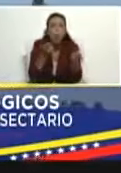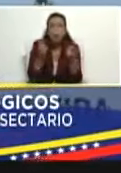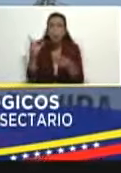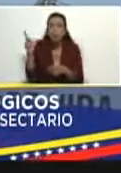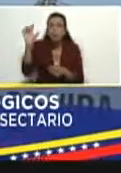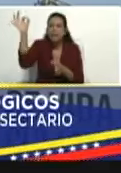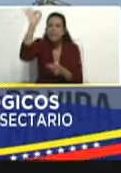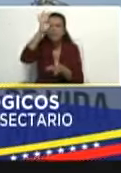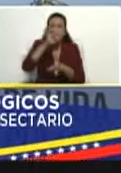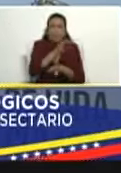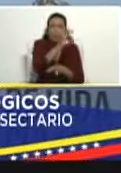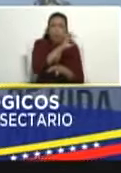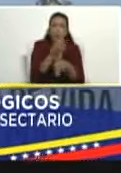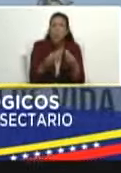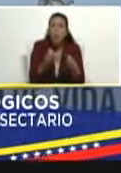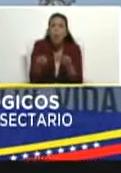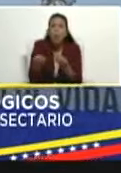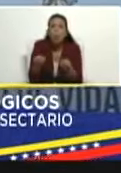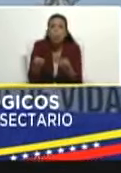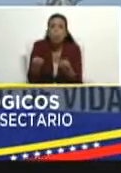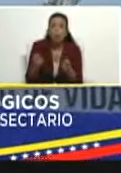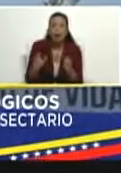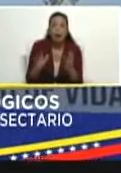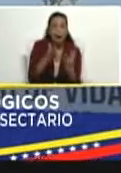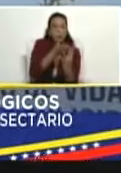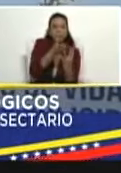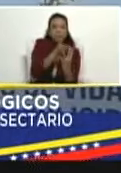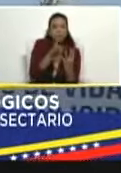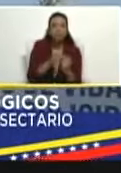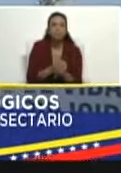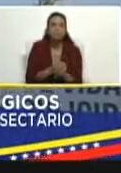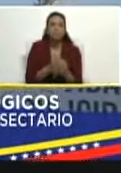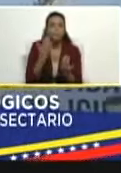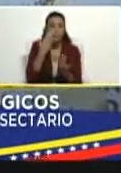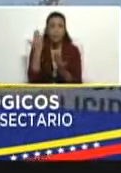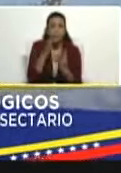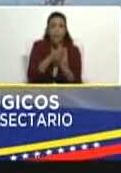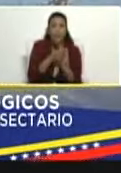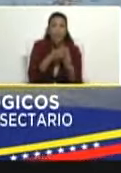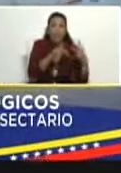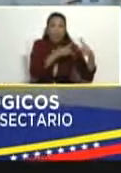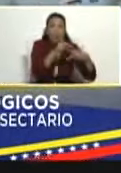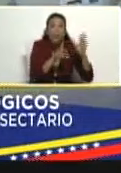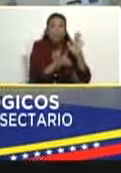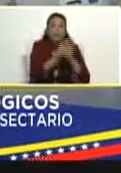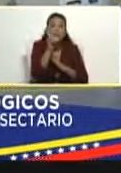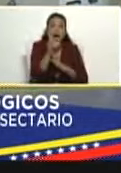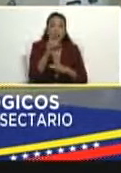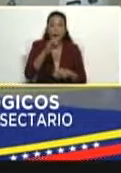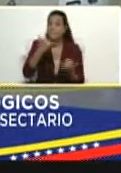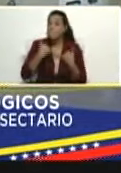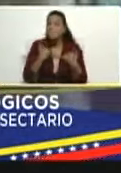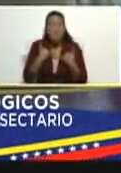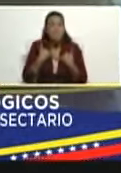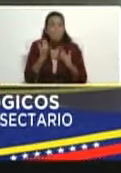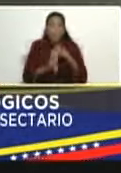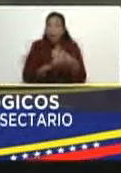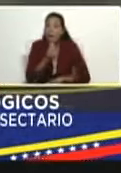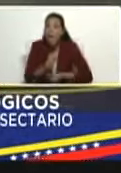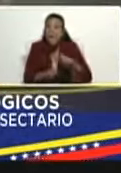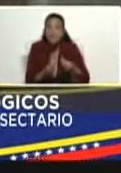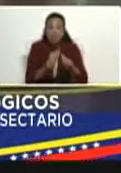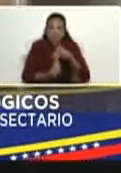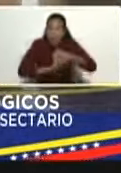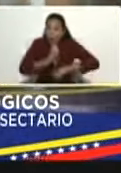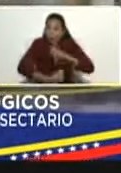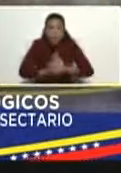larval dentro de este ciclo? Bueno, para ello tenemos el producto desarrollado por nosotros, el producto